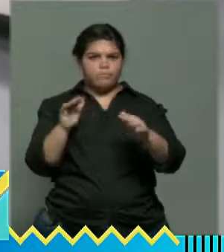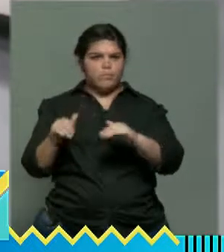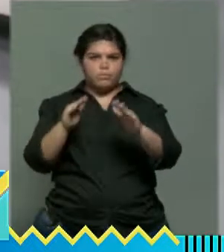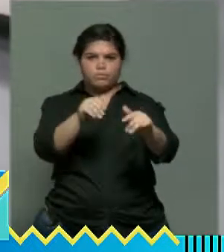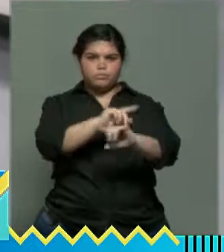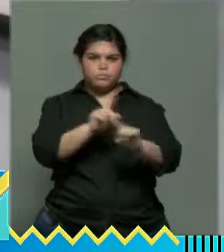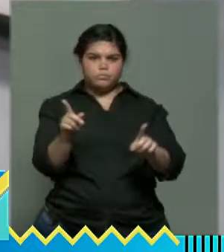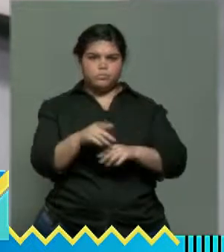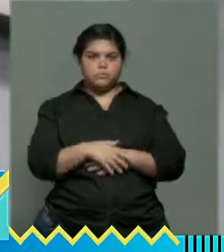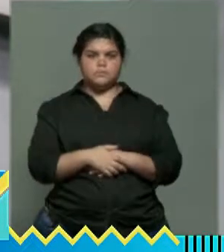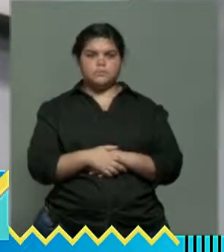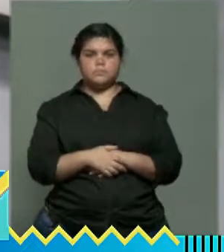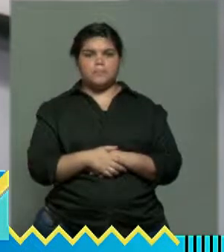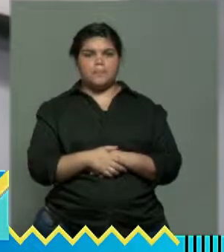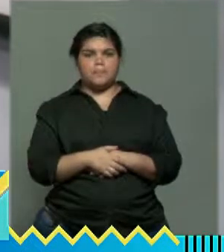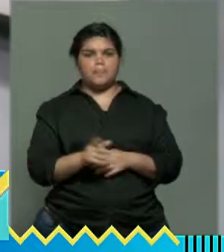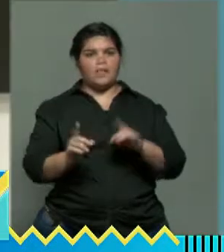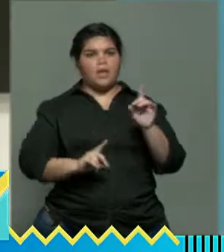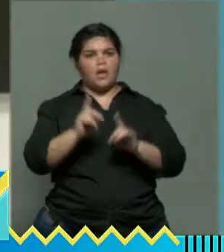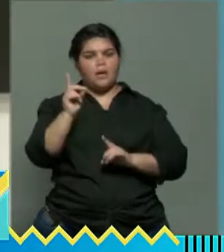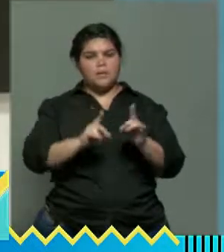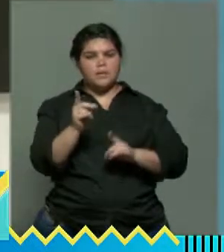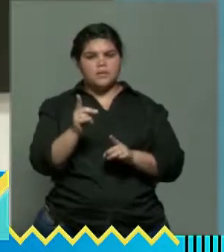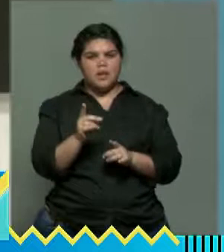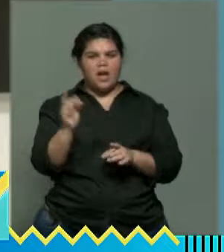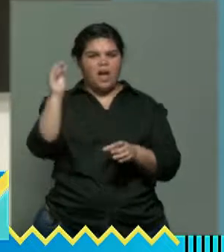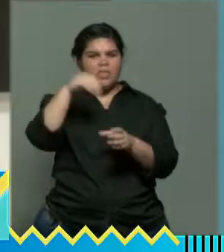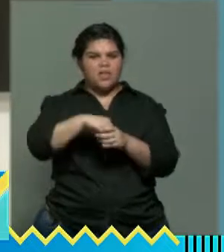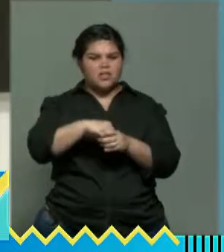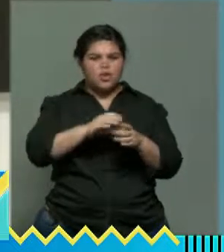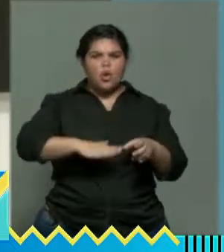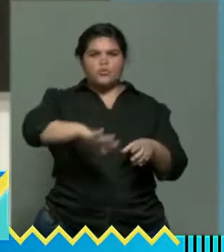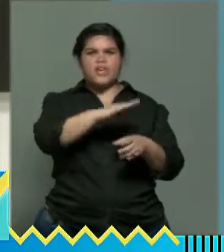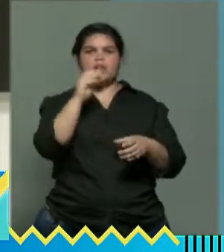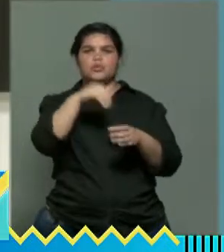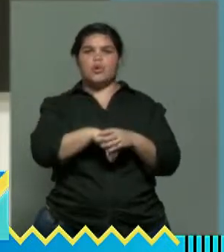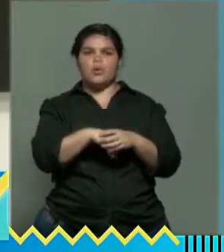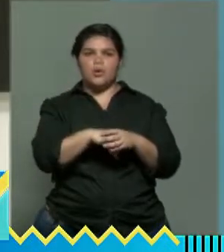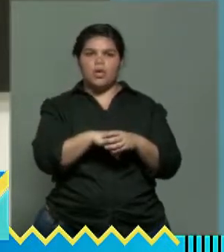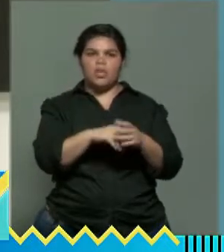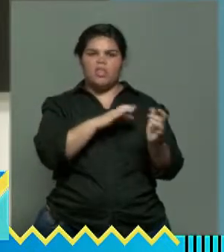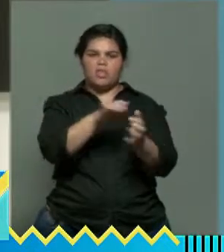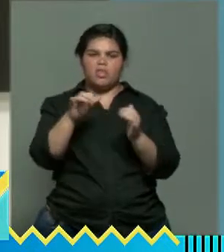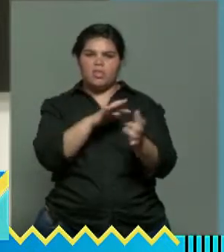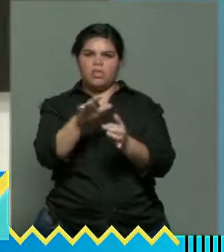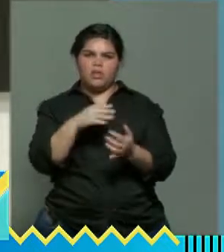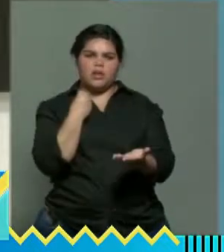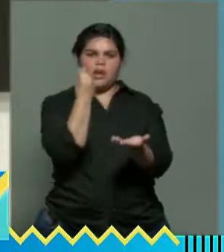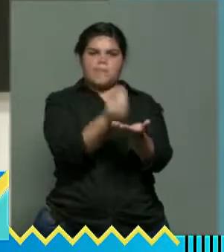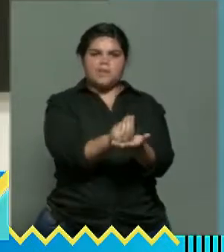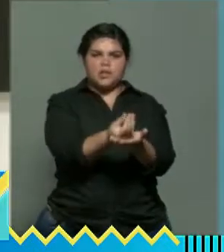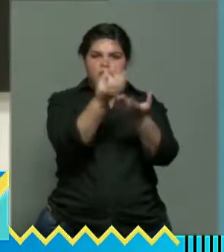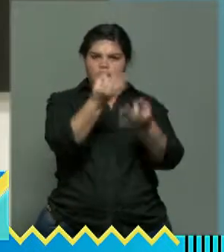no se logre también porque hacia adentro hay muchas discusiones todavía. Digo, que no hay un sector que no está muy bien representado, que si bien